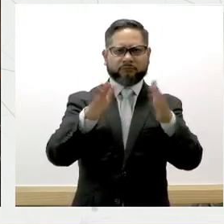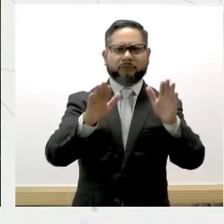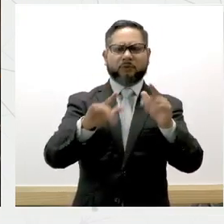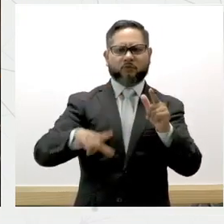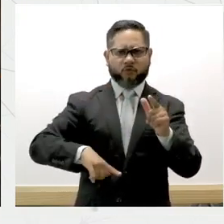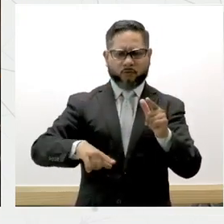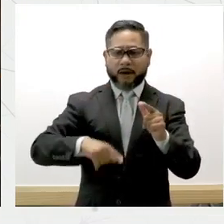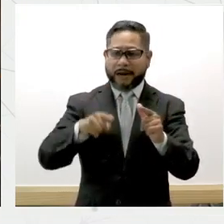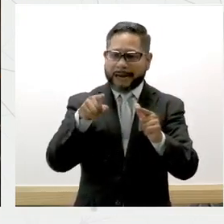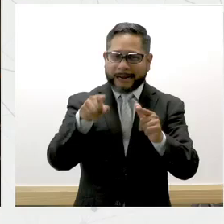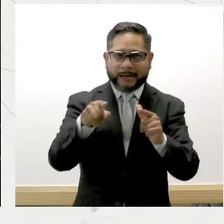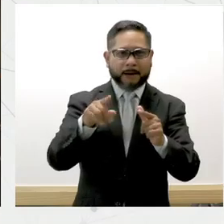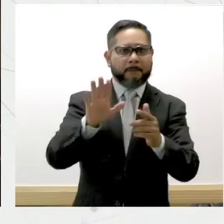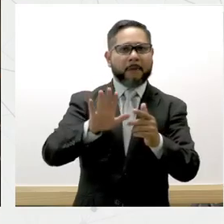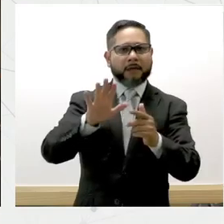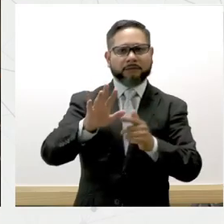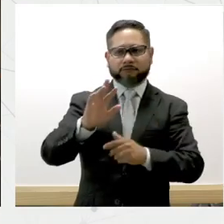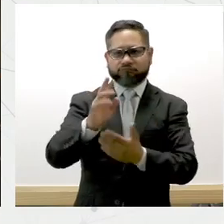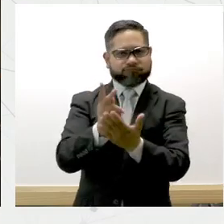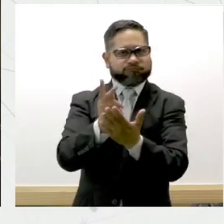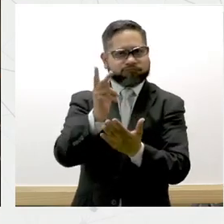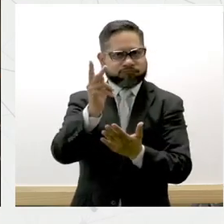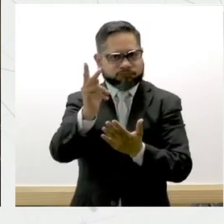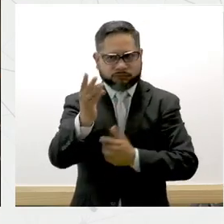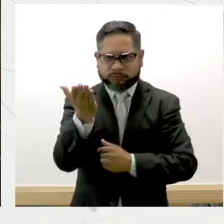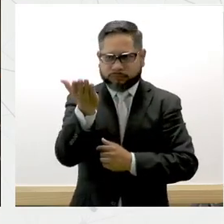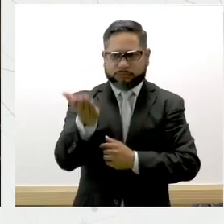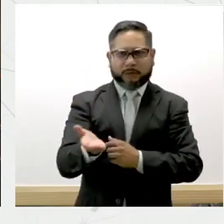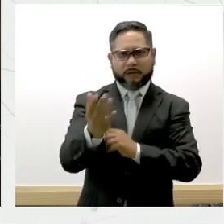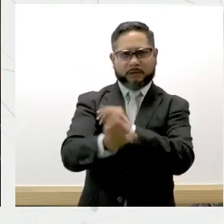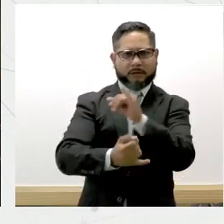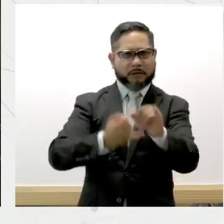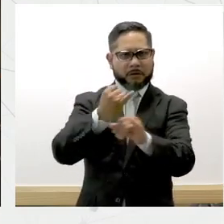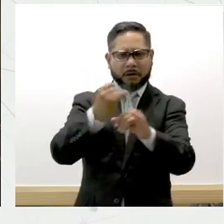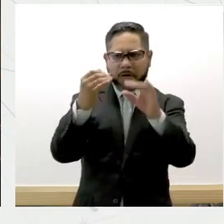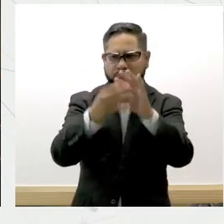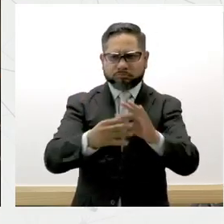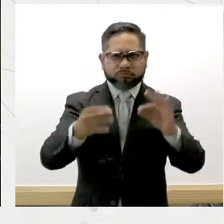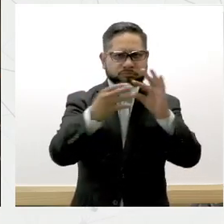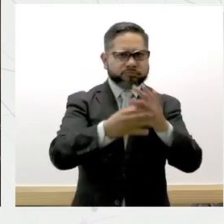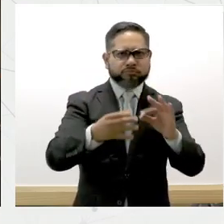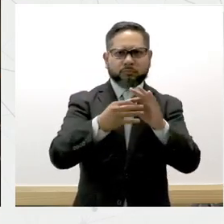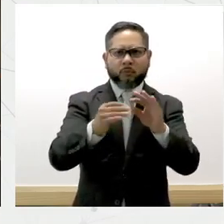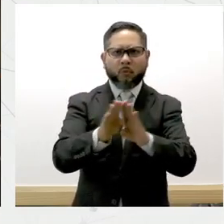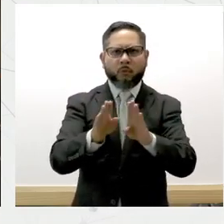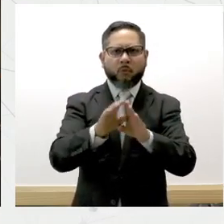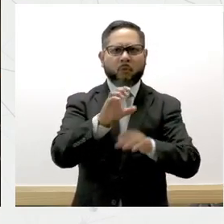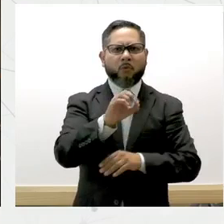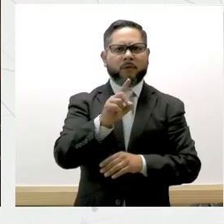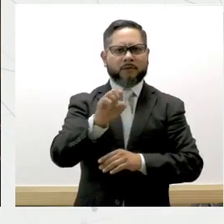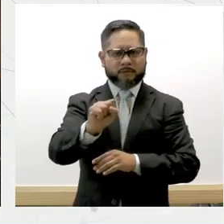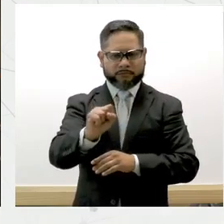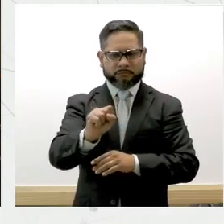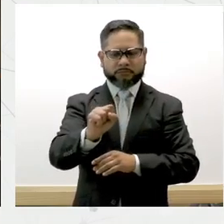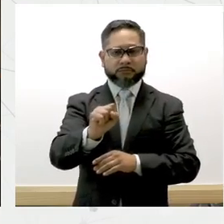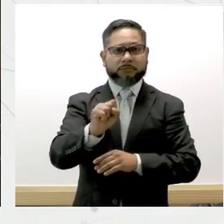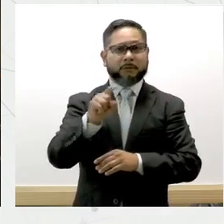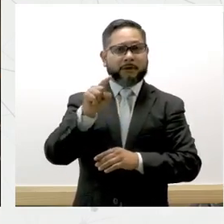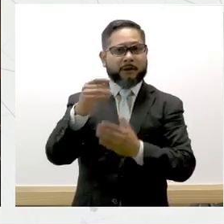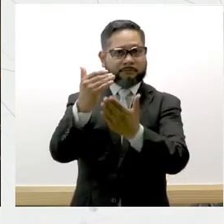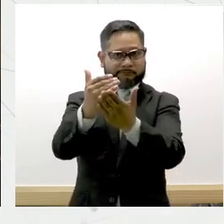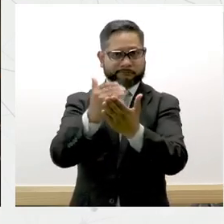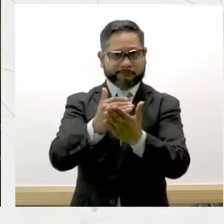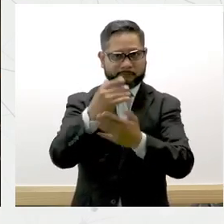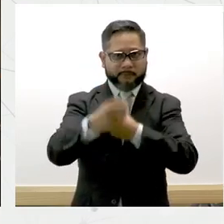sido concedido el reconocimiento como referente internacional en la promoción de los ODS y la Agenda